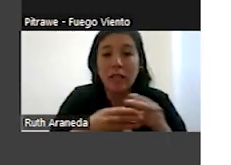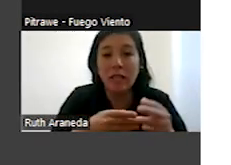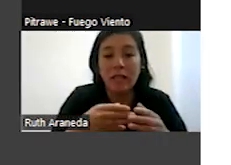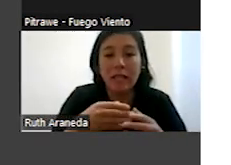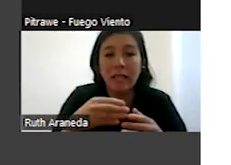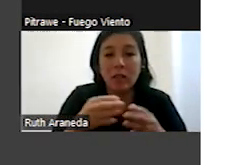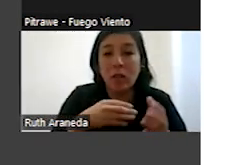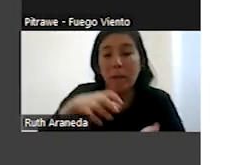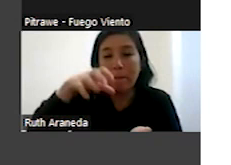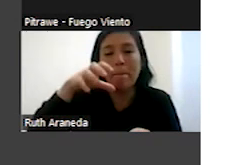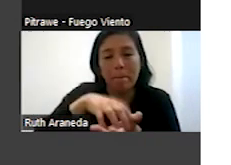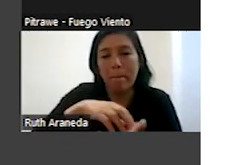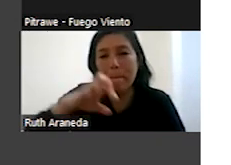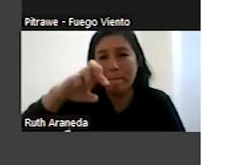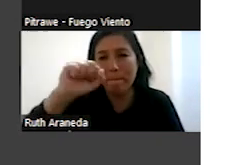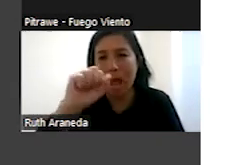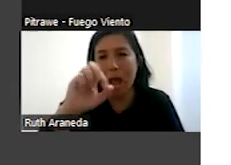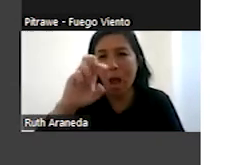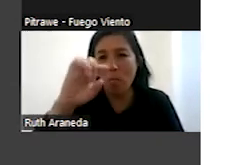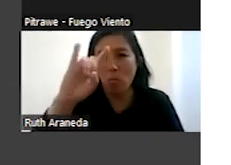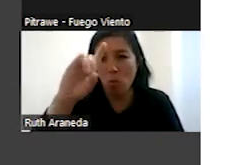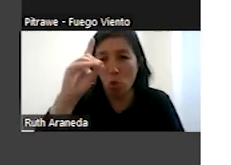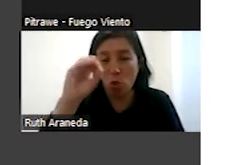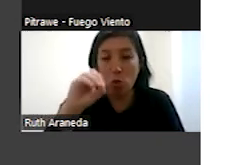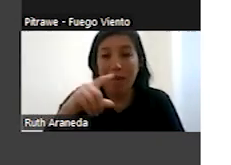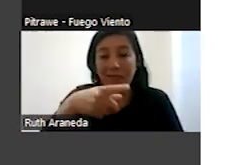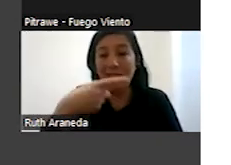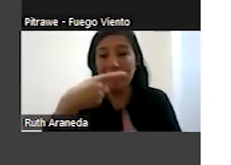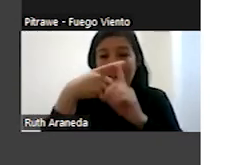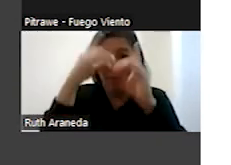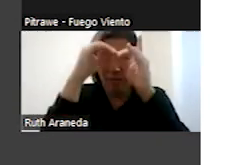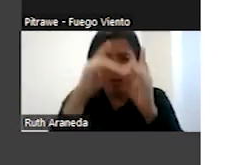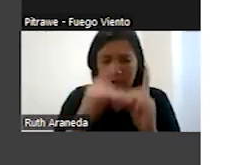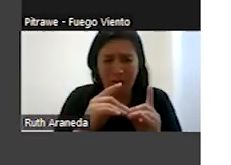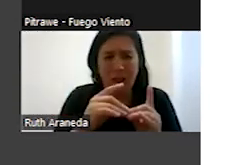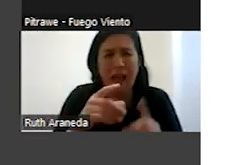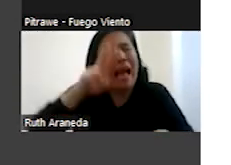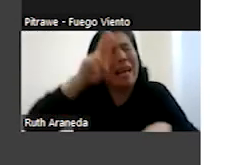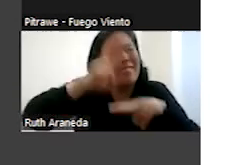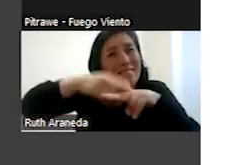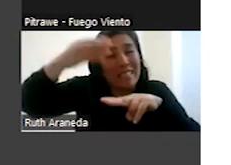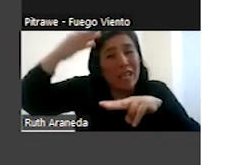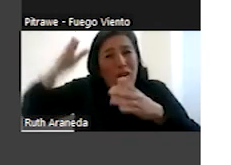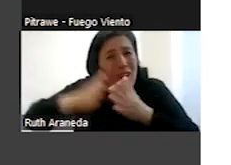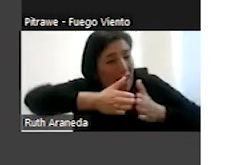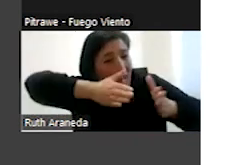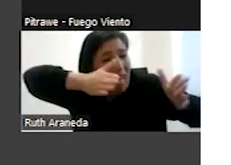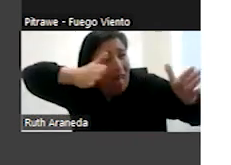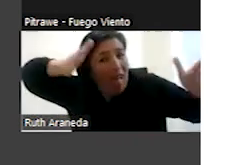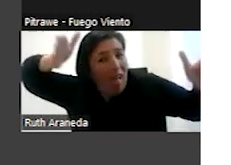en la comuna de Papudo. Es un sitio mortuorio muy extenso, es un sitio muy interesante en el